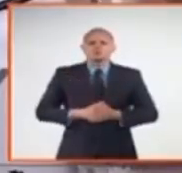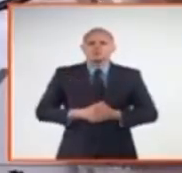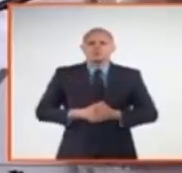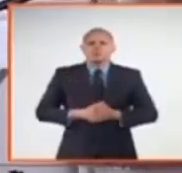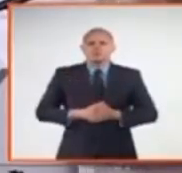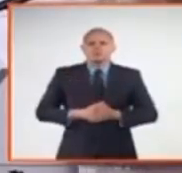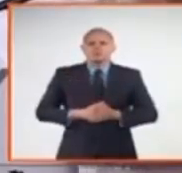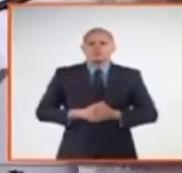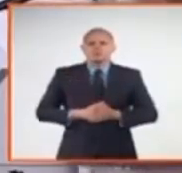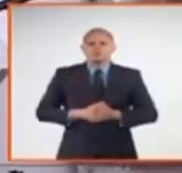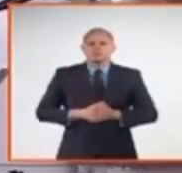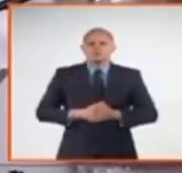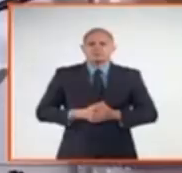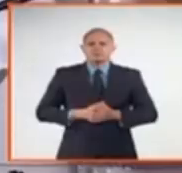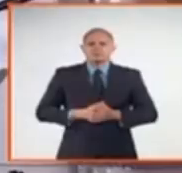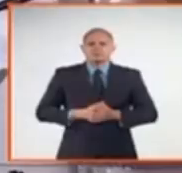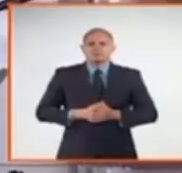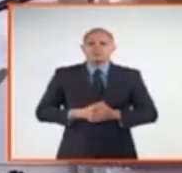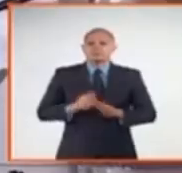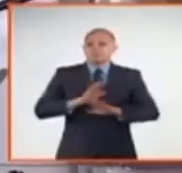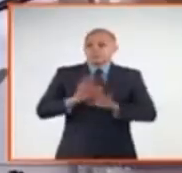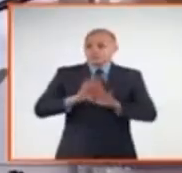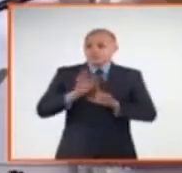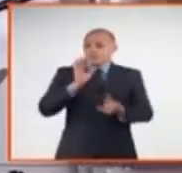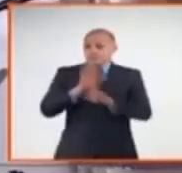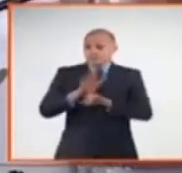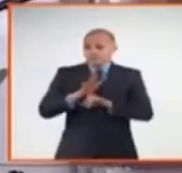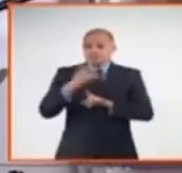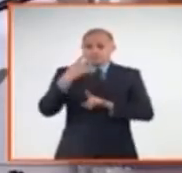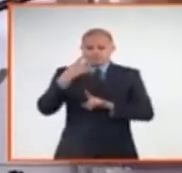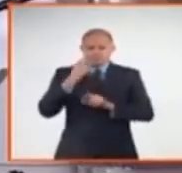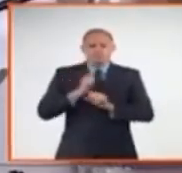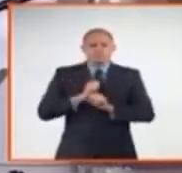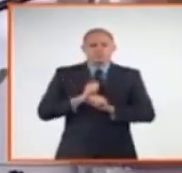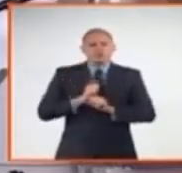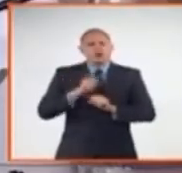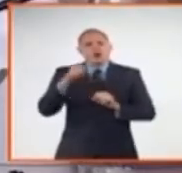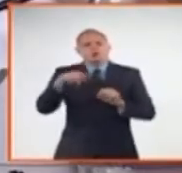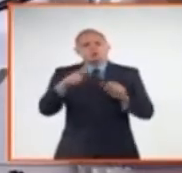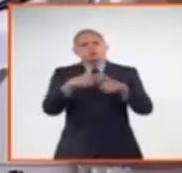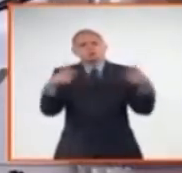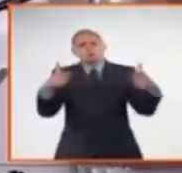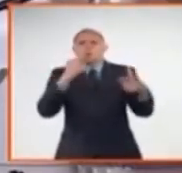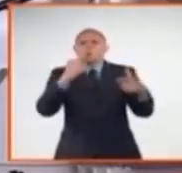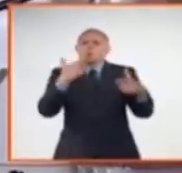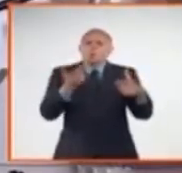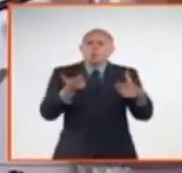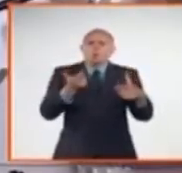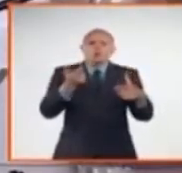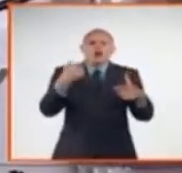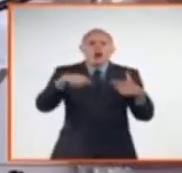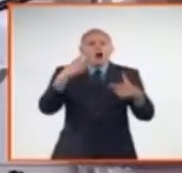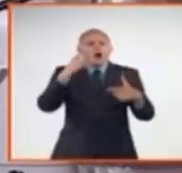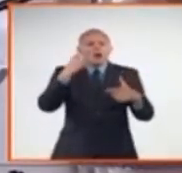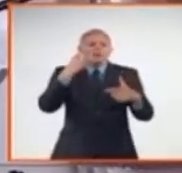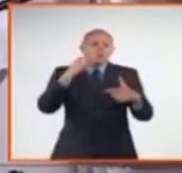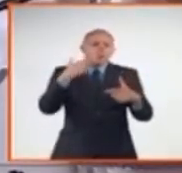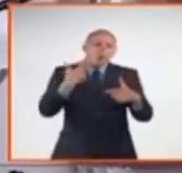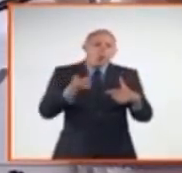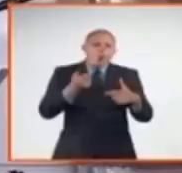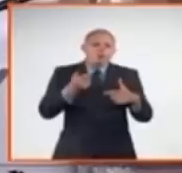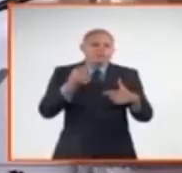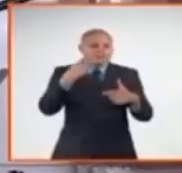después cuando ya se empieza a aplicar masivamente entonces hay que medir realmente no sé cuál es la efectividad de un término diferente eficacia